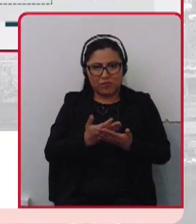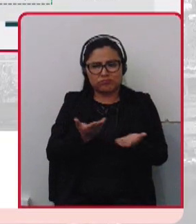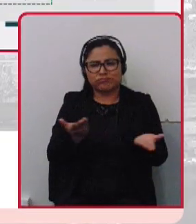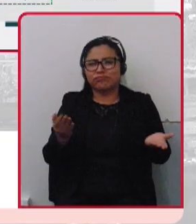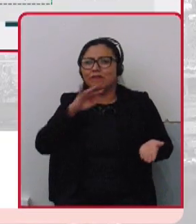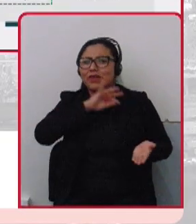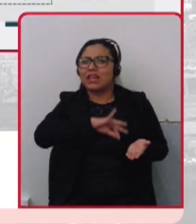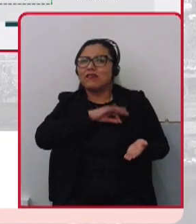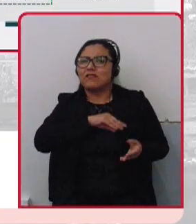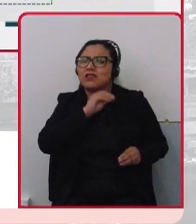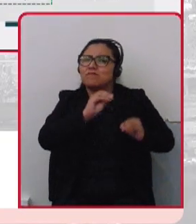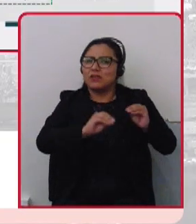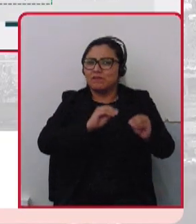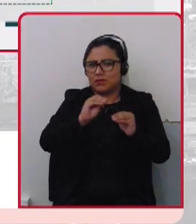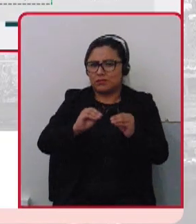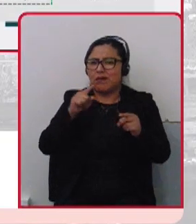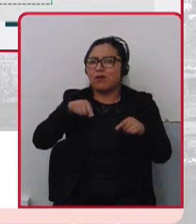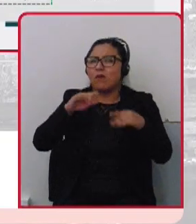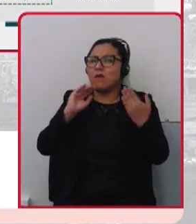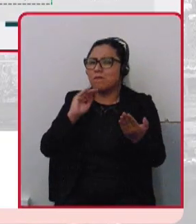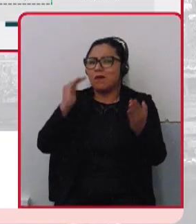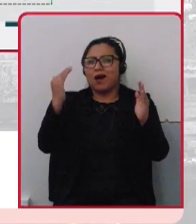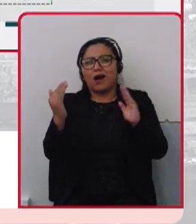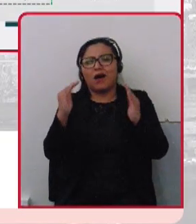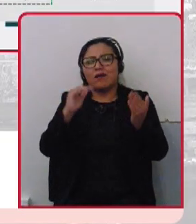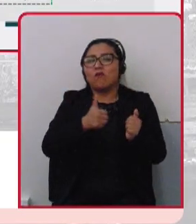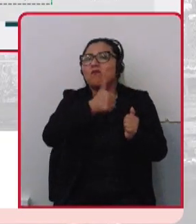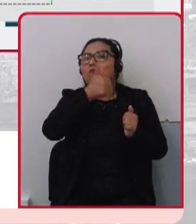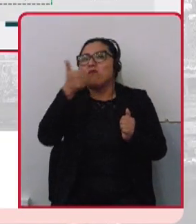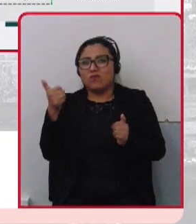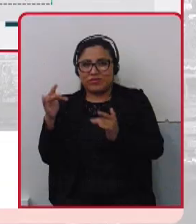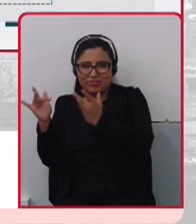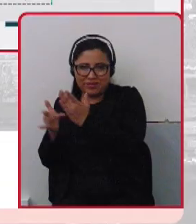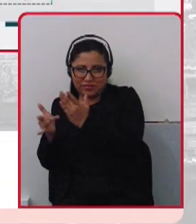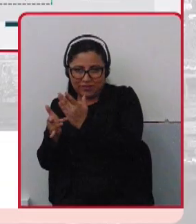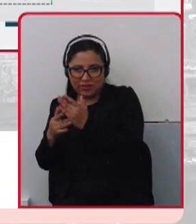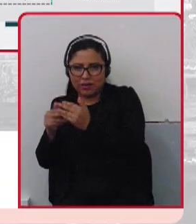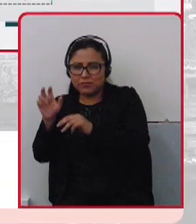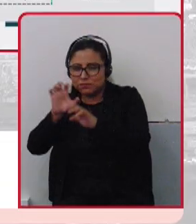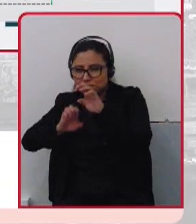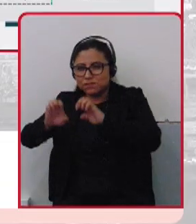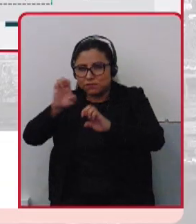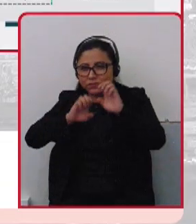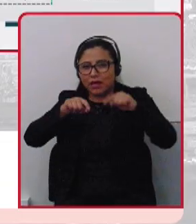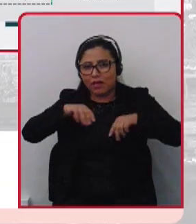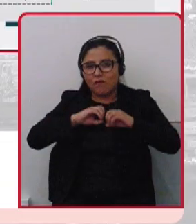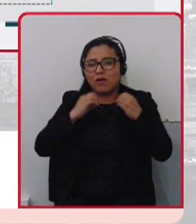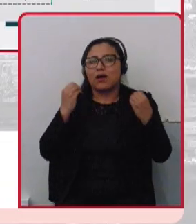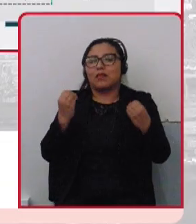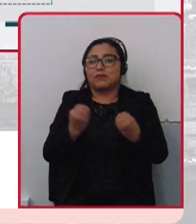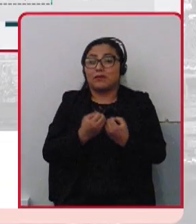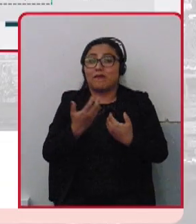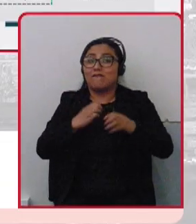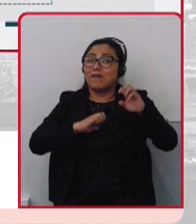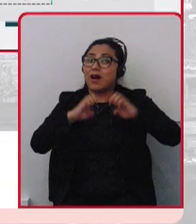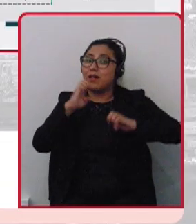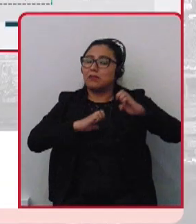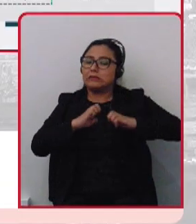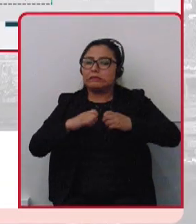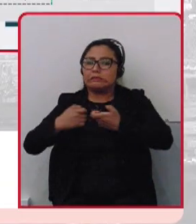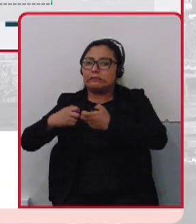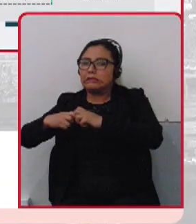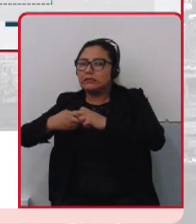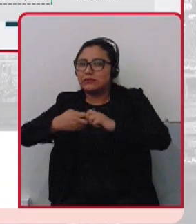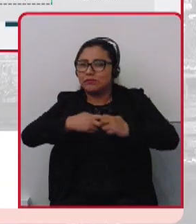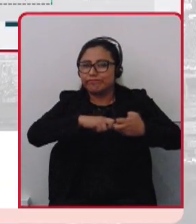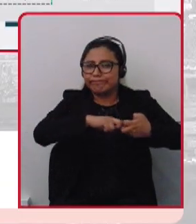de implementación. Acá queremos compararlo un poco con las otras tecnologías que hemos ido evaluando dentro de la organización. Hemos evaluado lo que es la mecanización, los